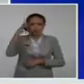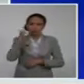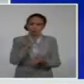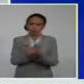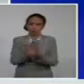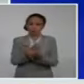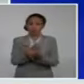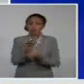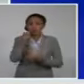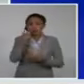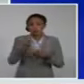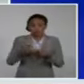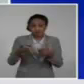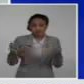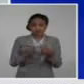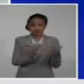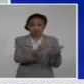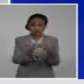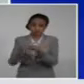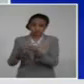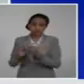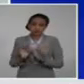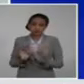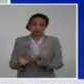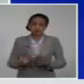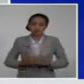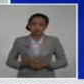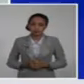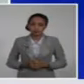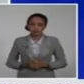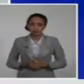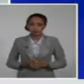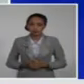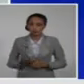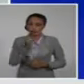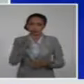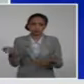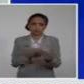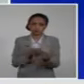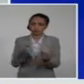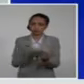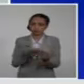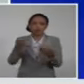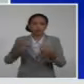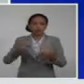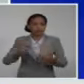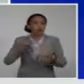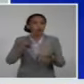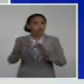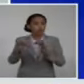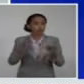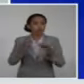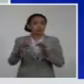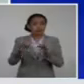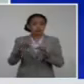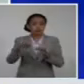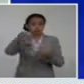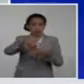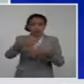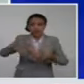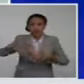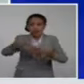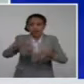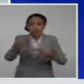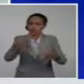para que no se vean actitudes indisciplinadas sin protección muchas veces en las calles.